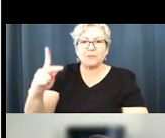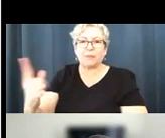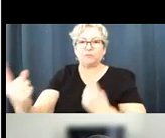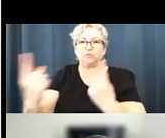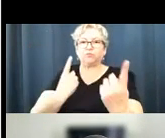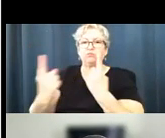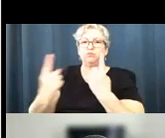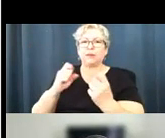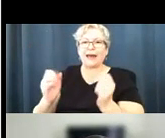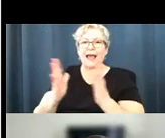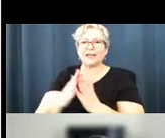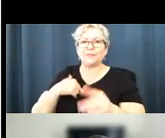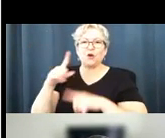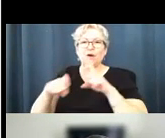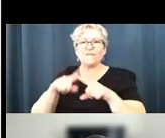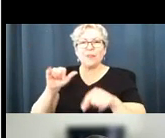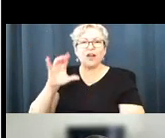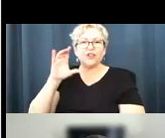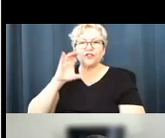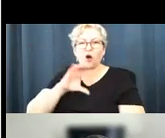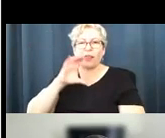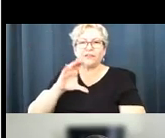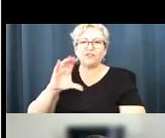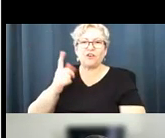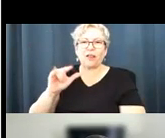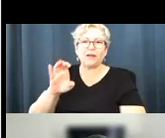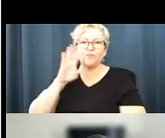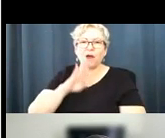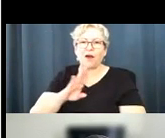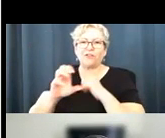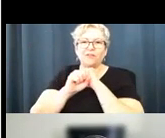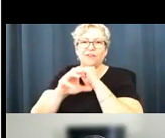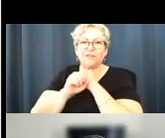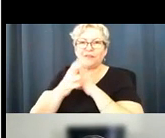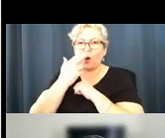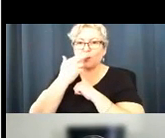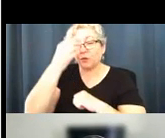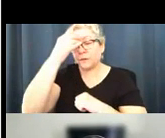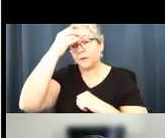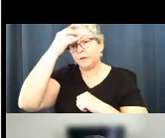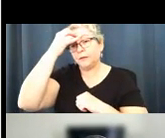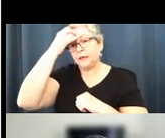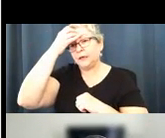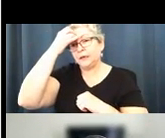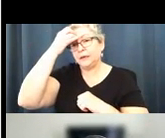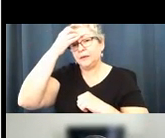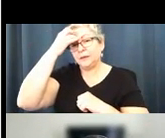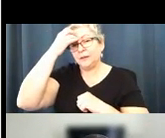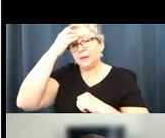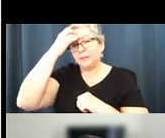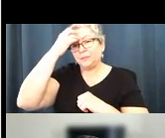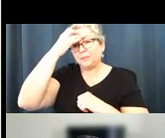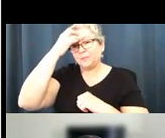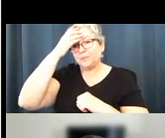decía psicoanalista 5 centavos, pues más o menos eso era lo que yo hacía. Entonces, una de las cosas, hablando de